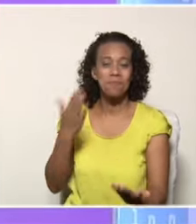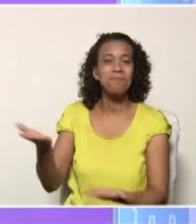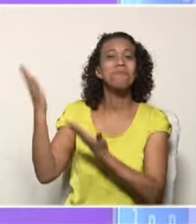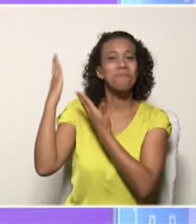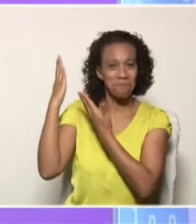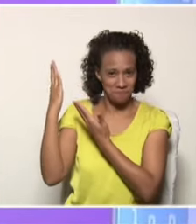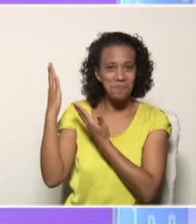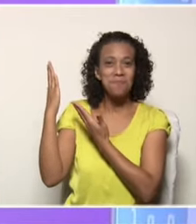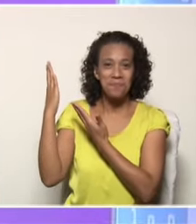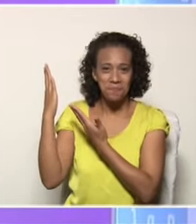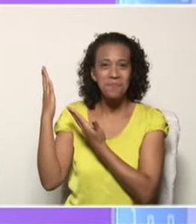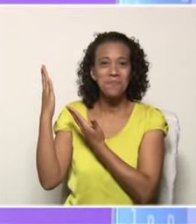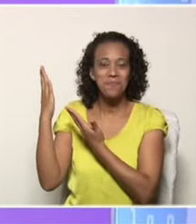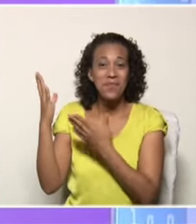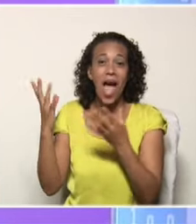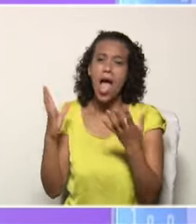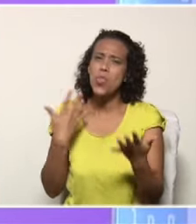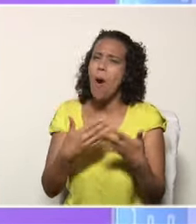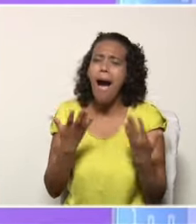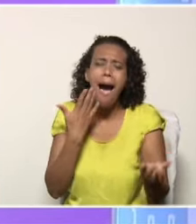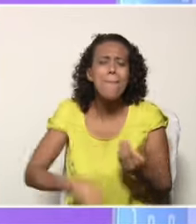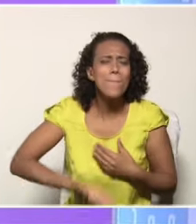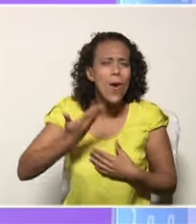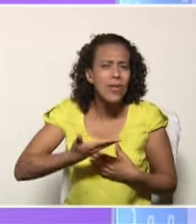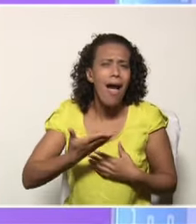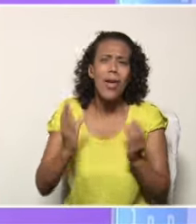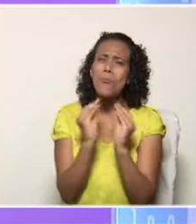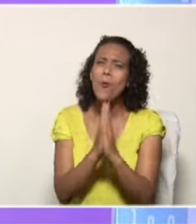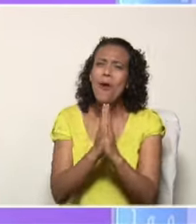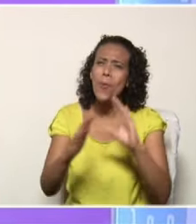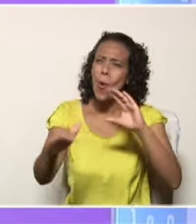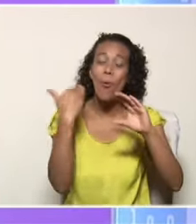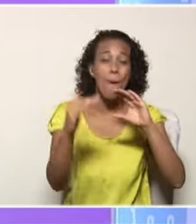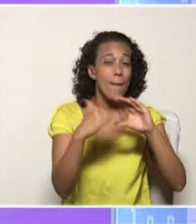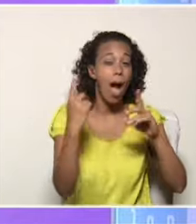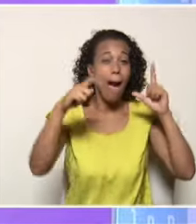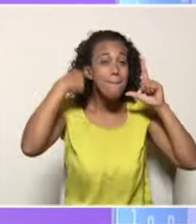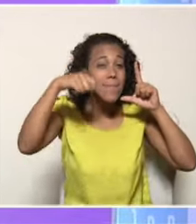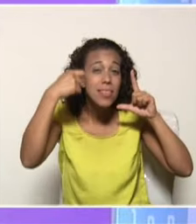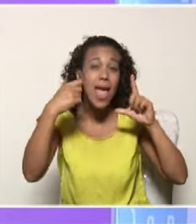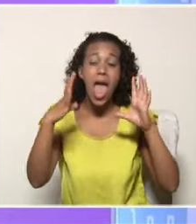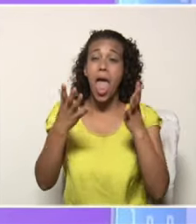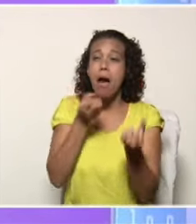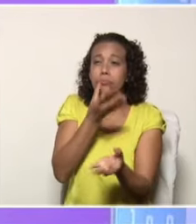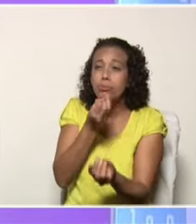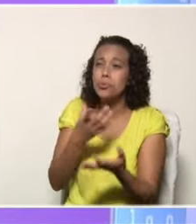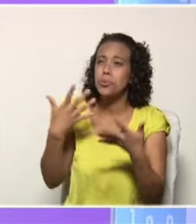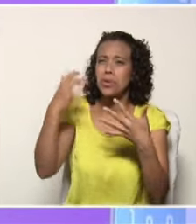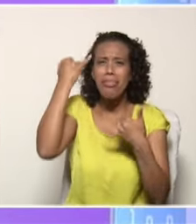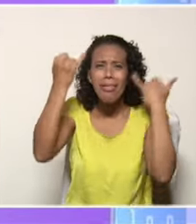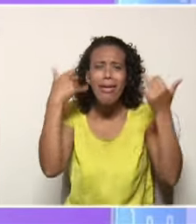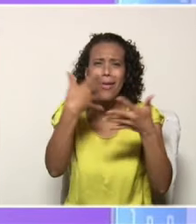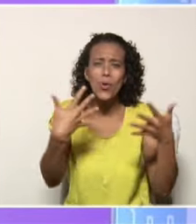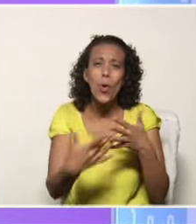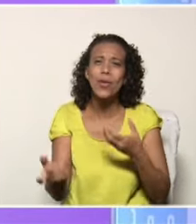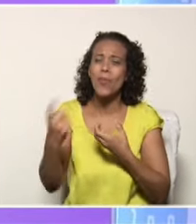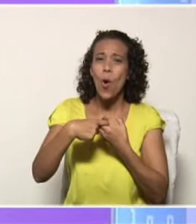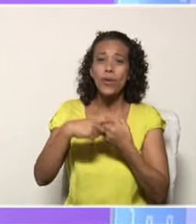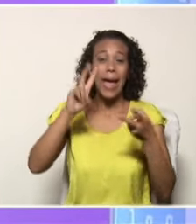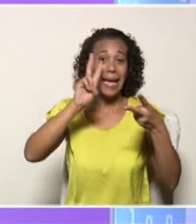@Cada Familia Una Escuela. Lo importante es que nos envíes tus fotografías, tus videos y tus comentarios, incorporando siempre